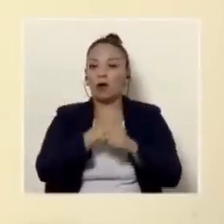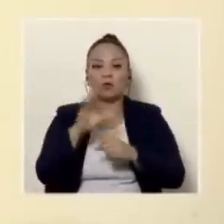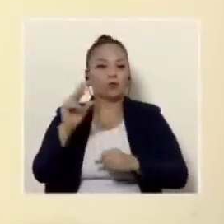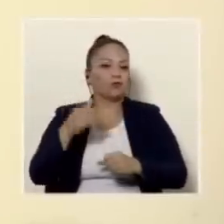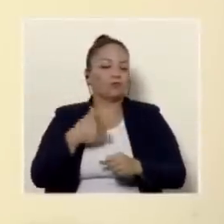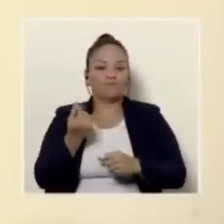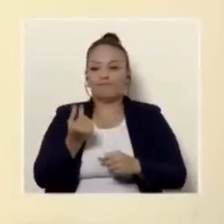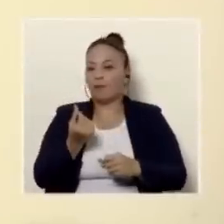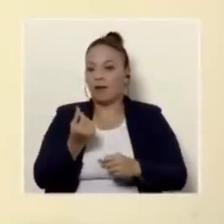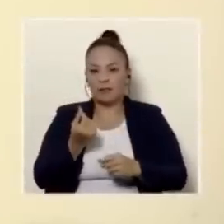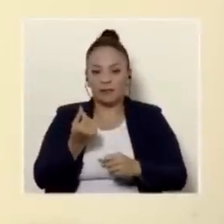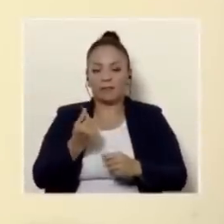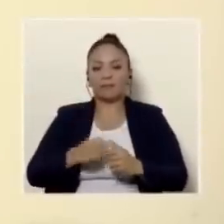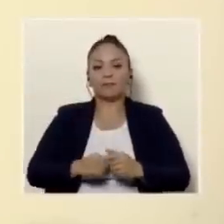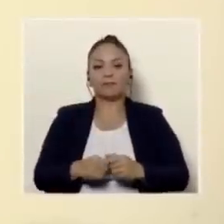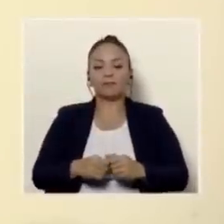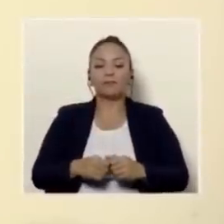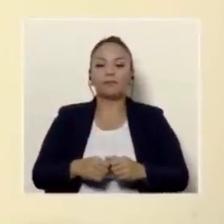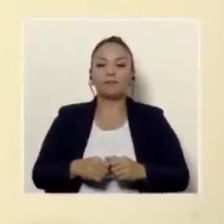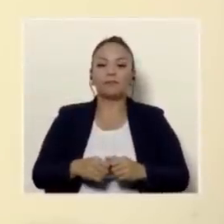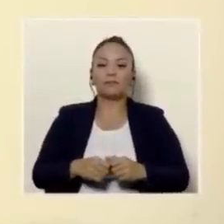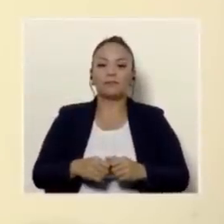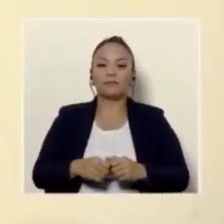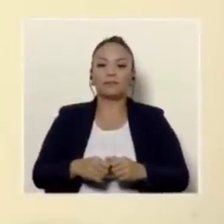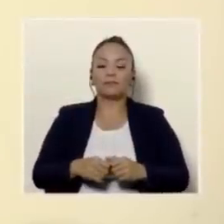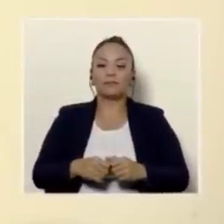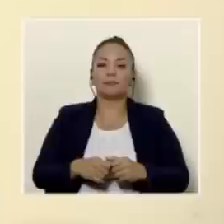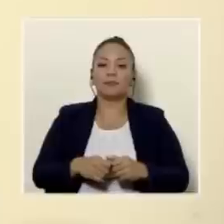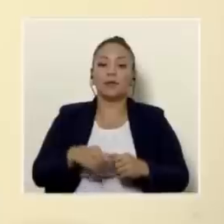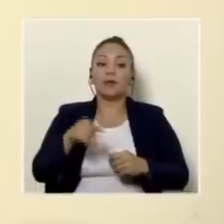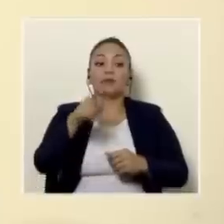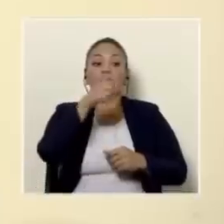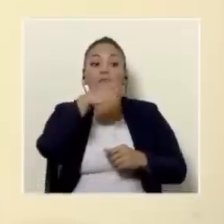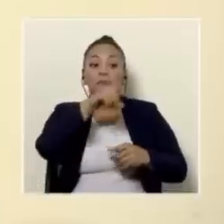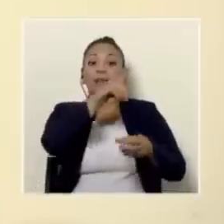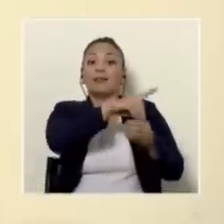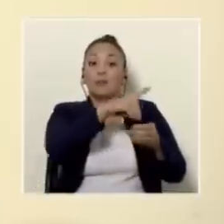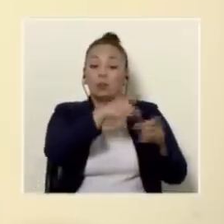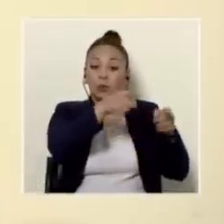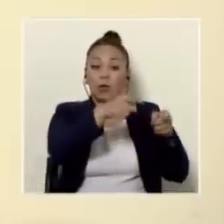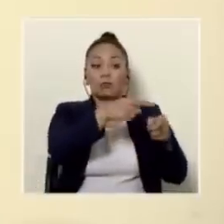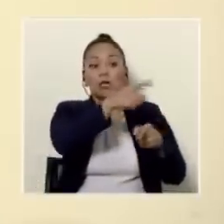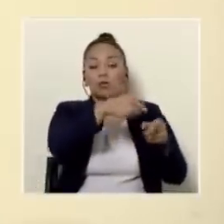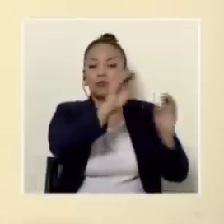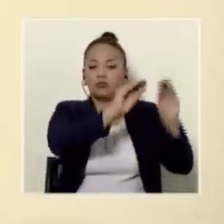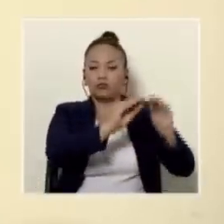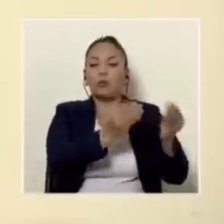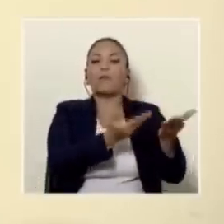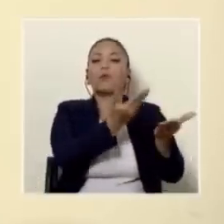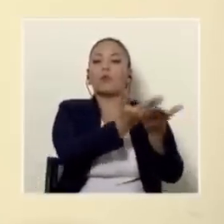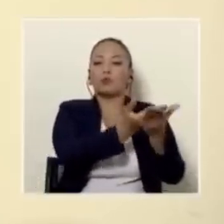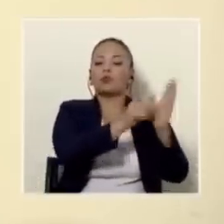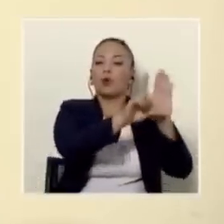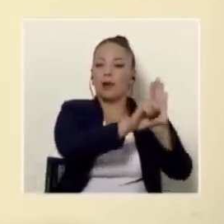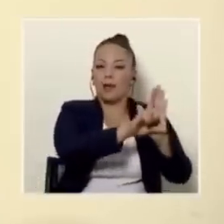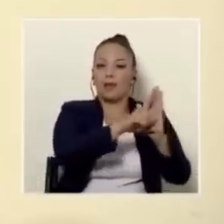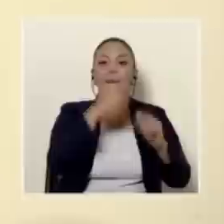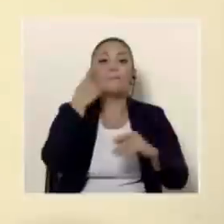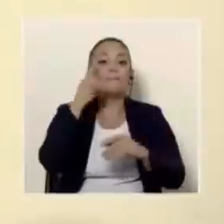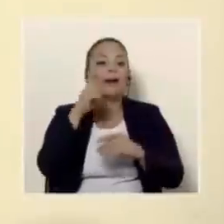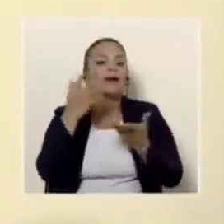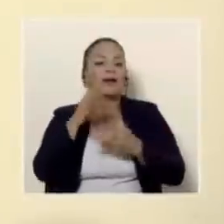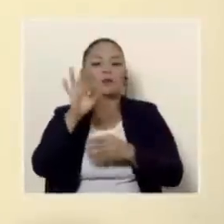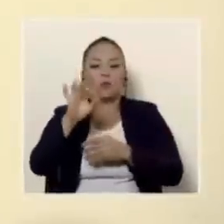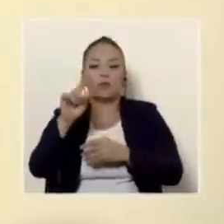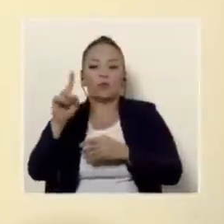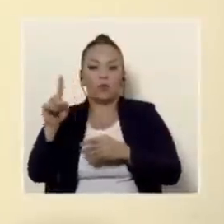Entonces, un grupo de diputados propuso una ley para sacar al 911 de la